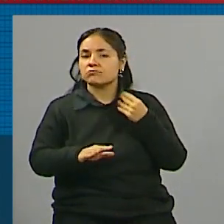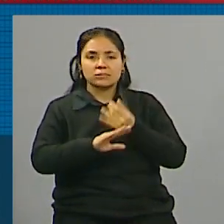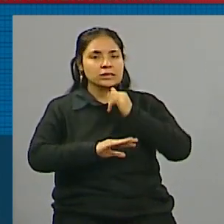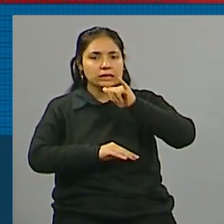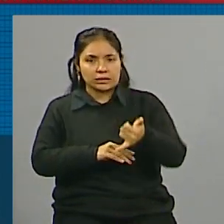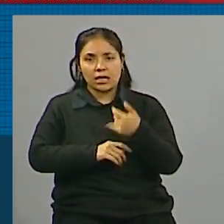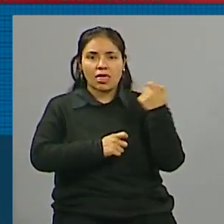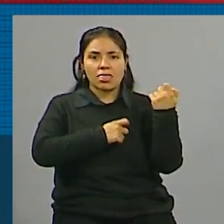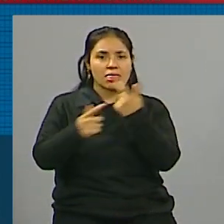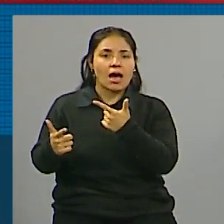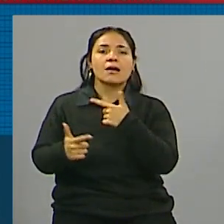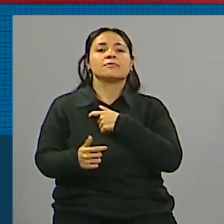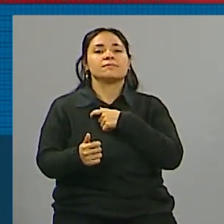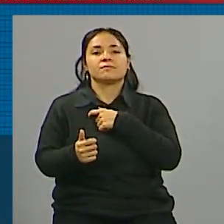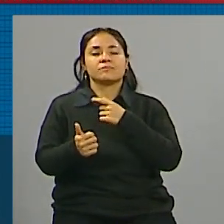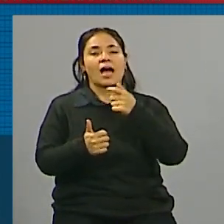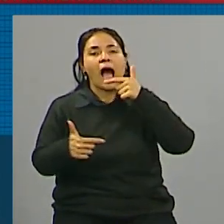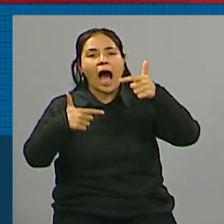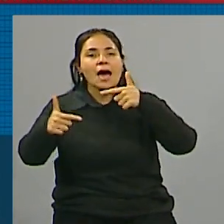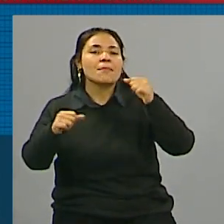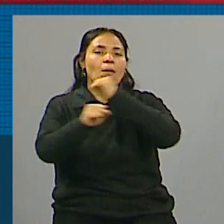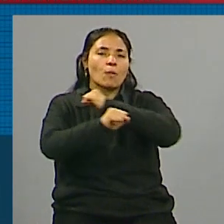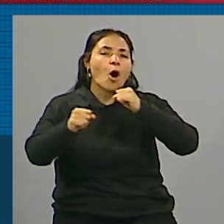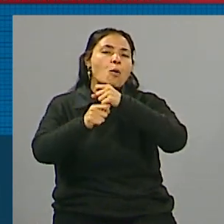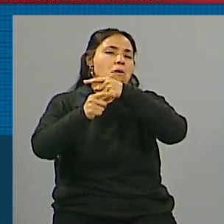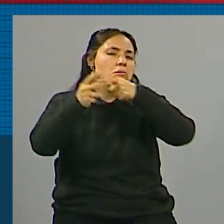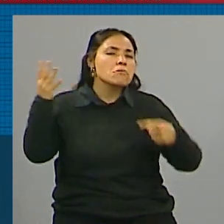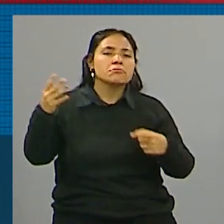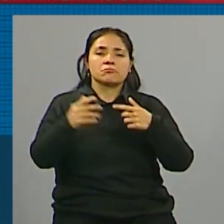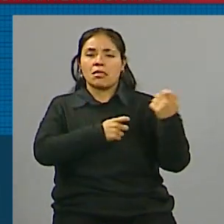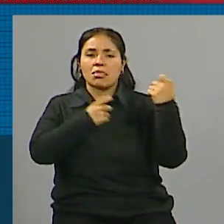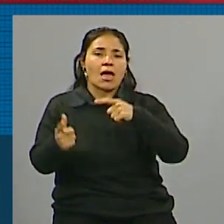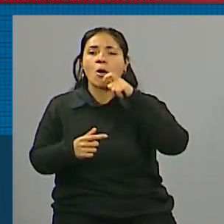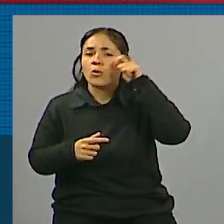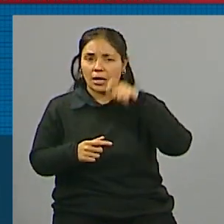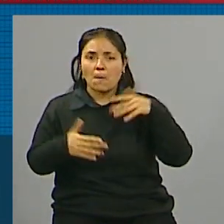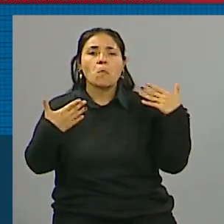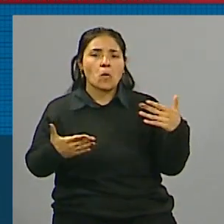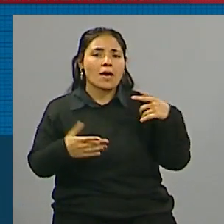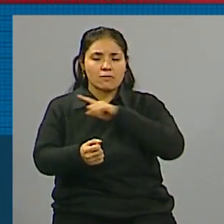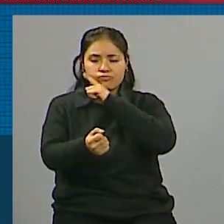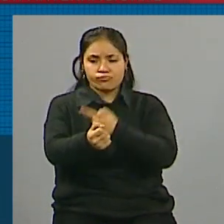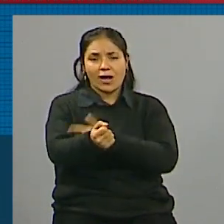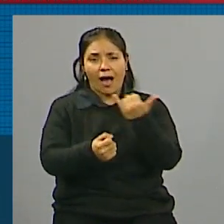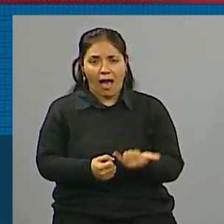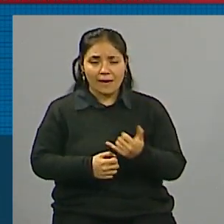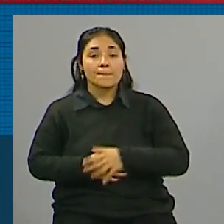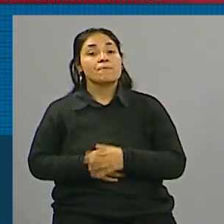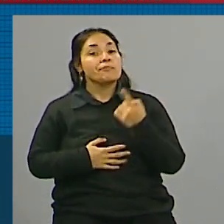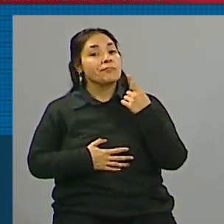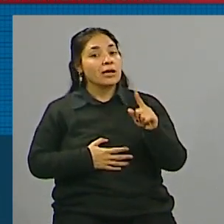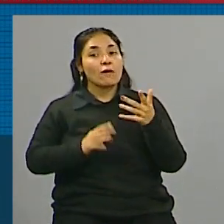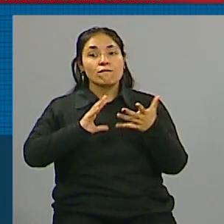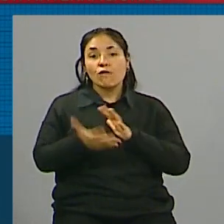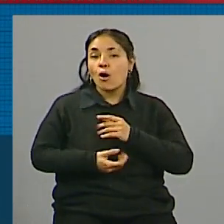digamos, de brindarle capacidad bélica a Ucrania. Pero también entender cuál es la forma en la que se le